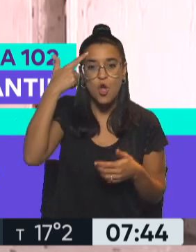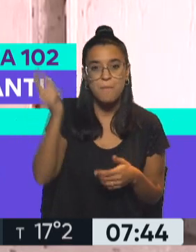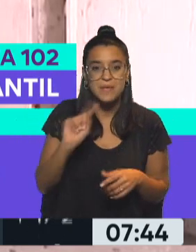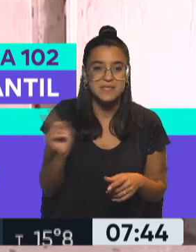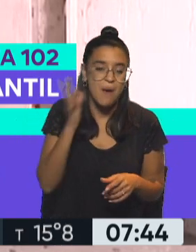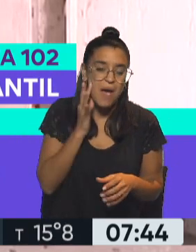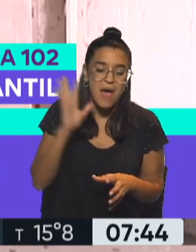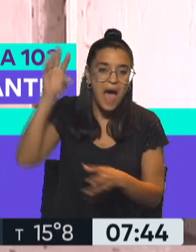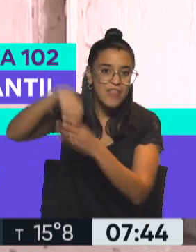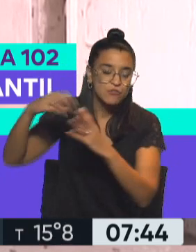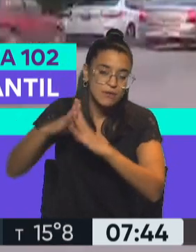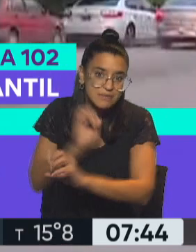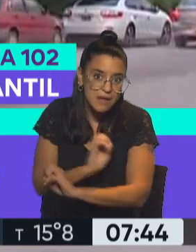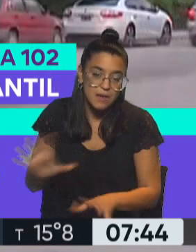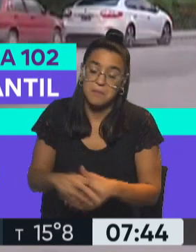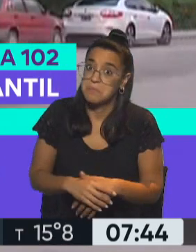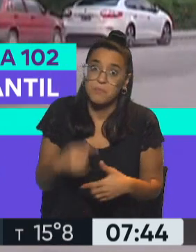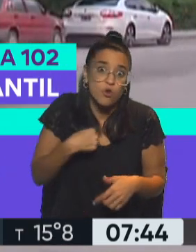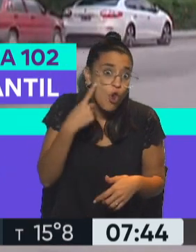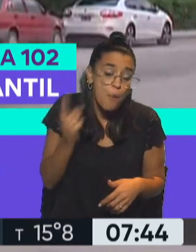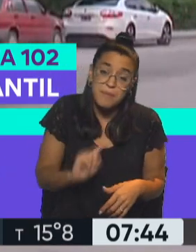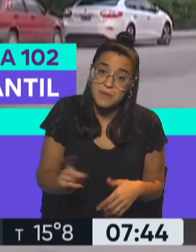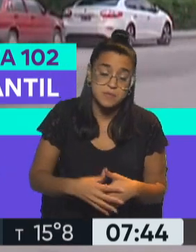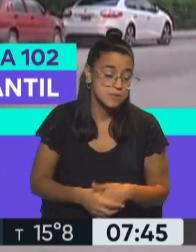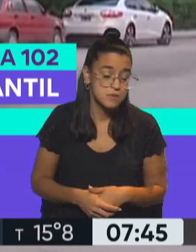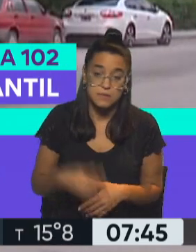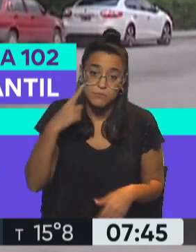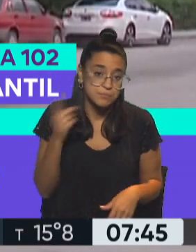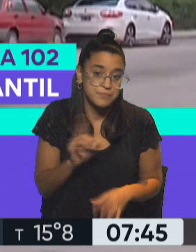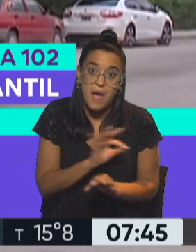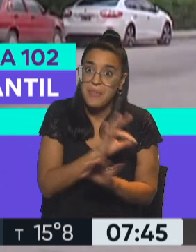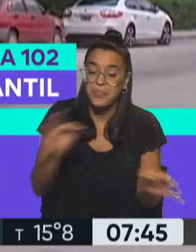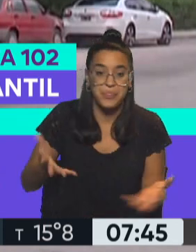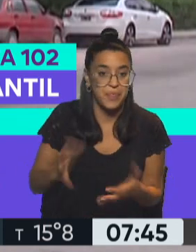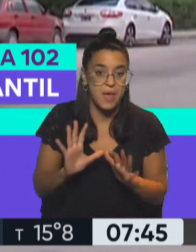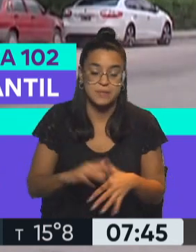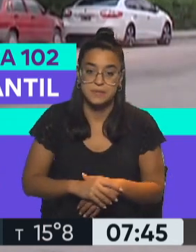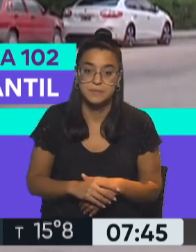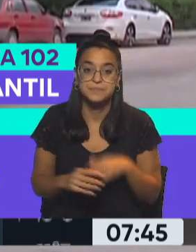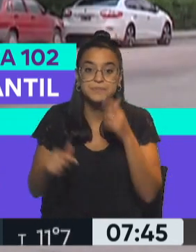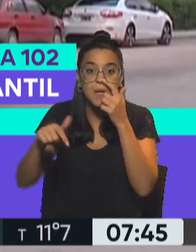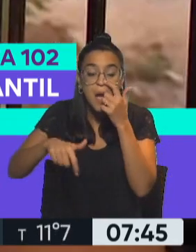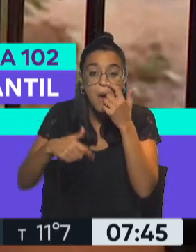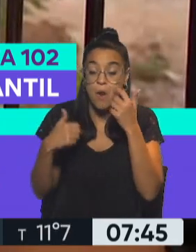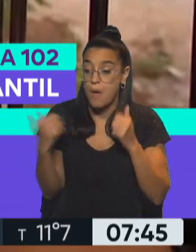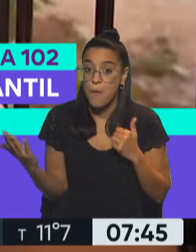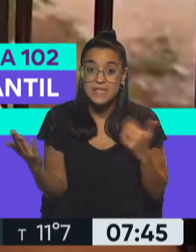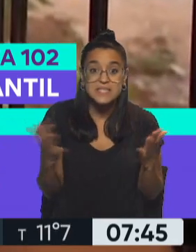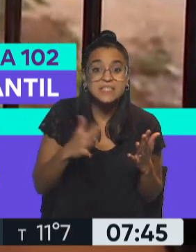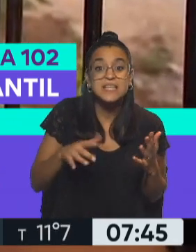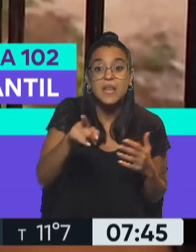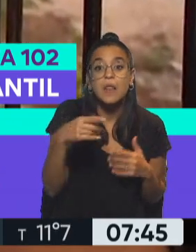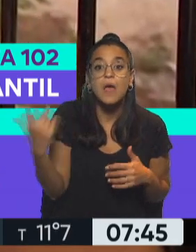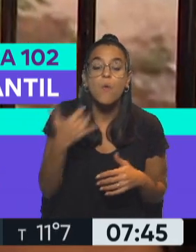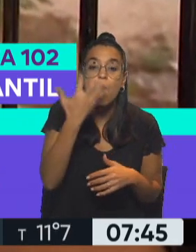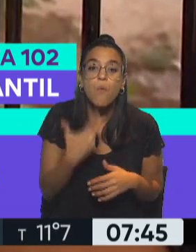calvario? No. Nadie sabía, nadie se pensó que le iba a pasar. Y ahora, como vecina de Santa Rosa, ¿qué es lo